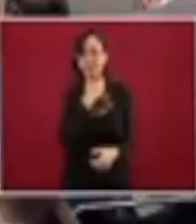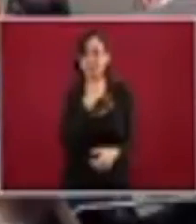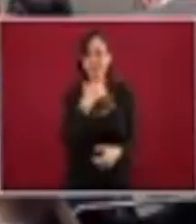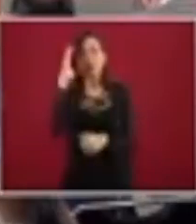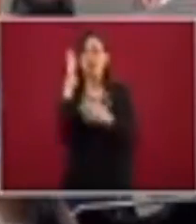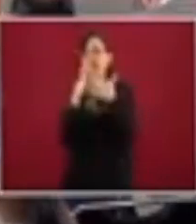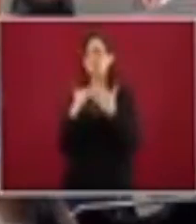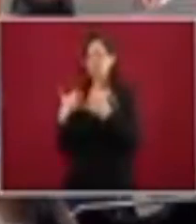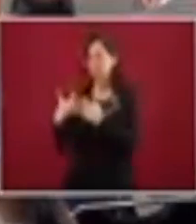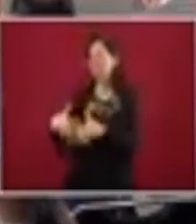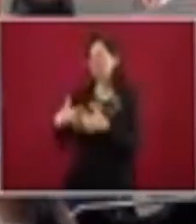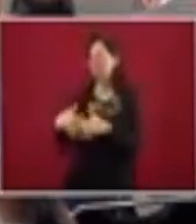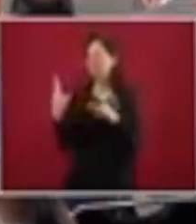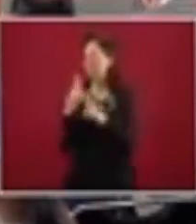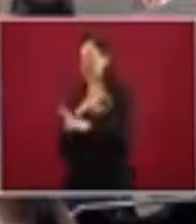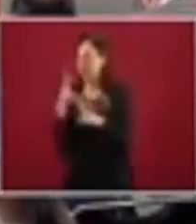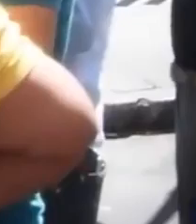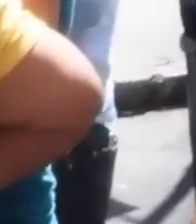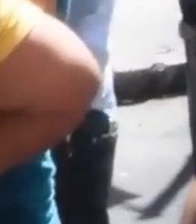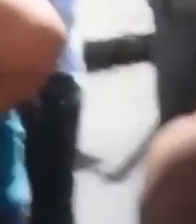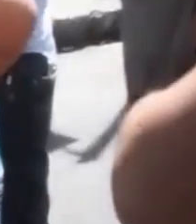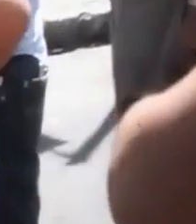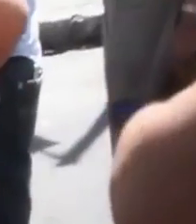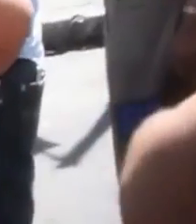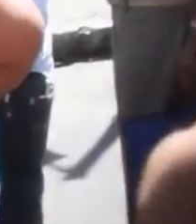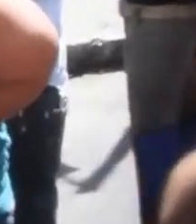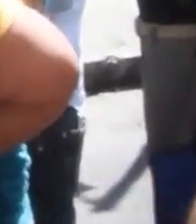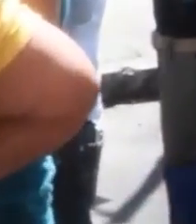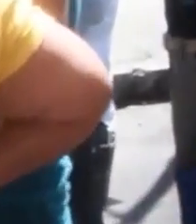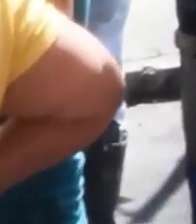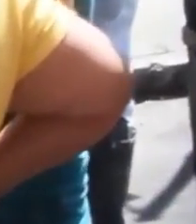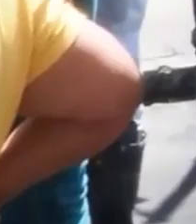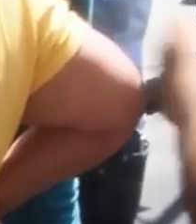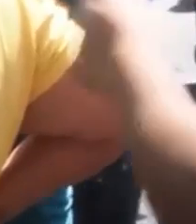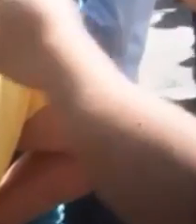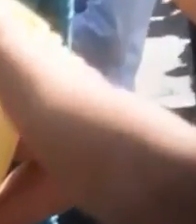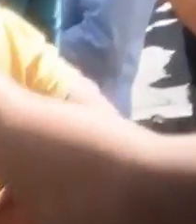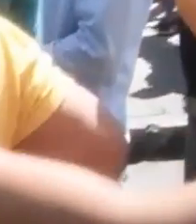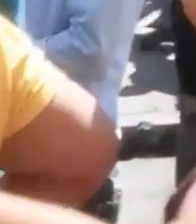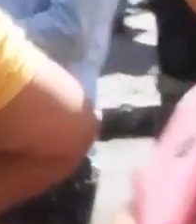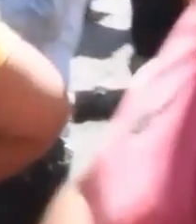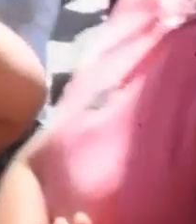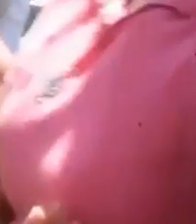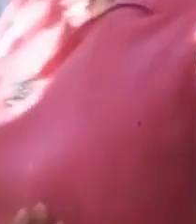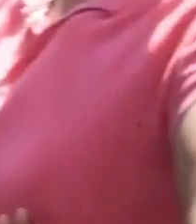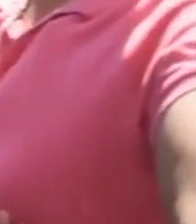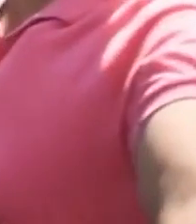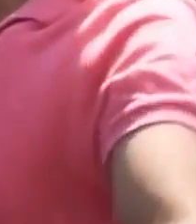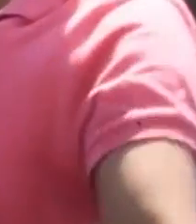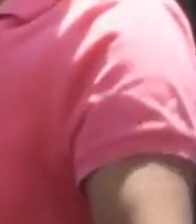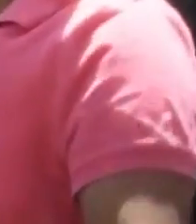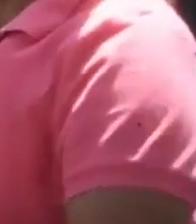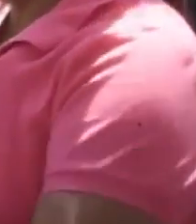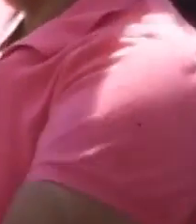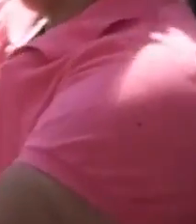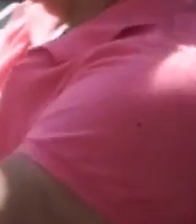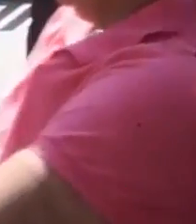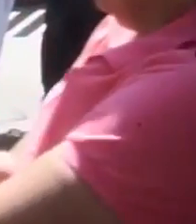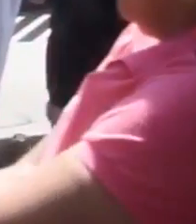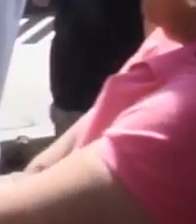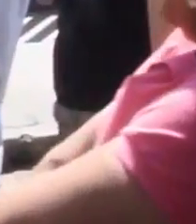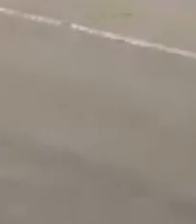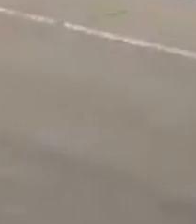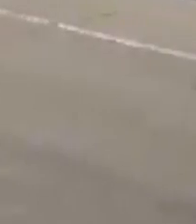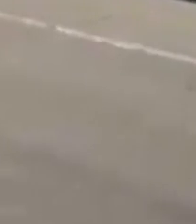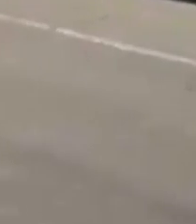ventiladores y enfermos delicados tenían que esperar a que se desocupara la cama el ventilador esto no se busca